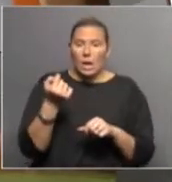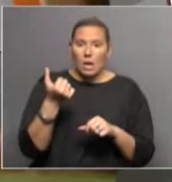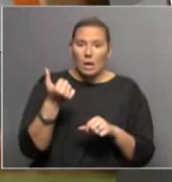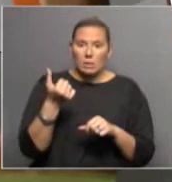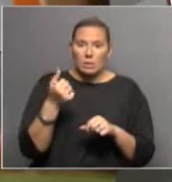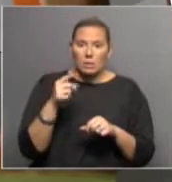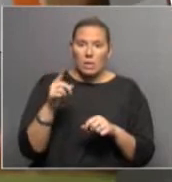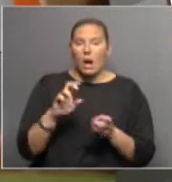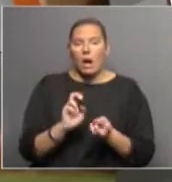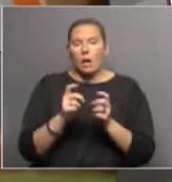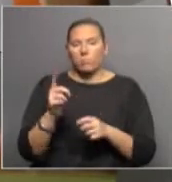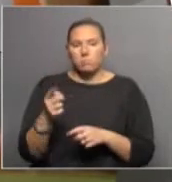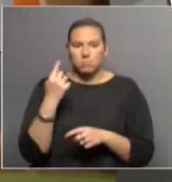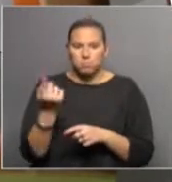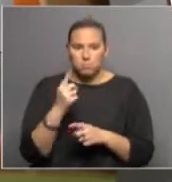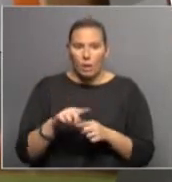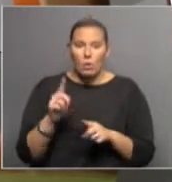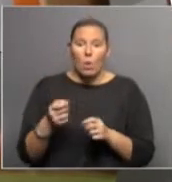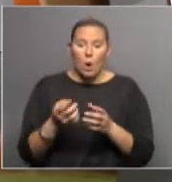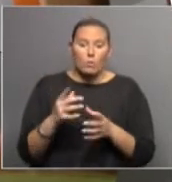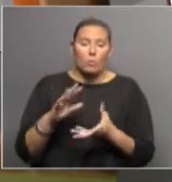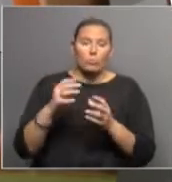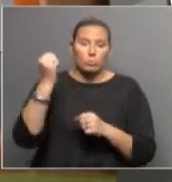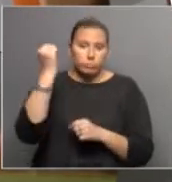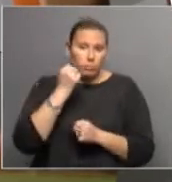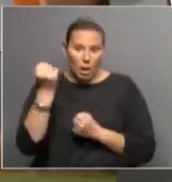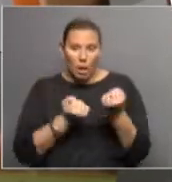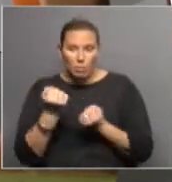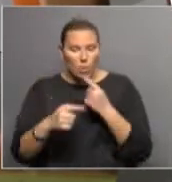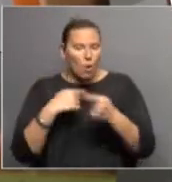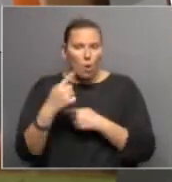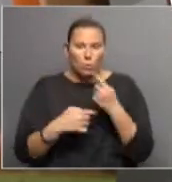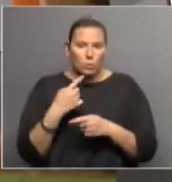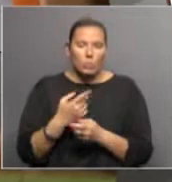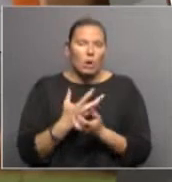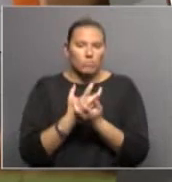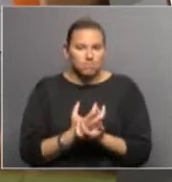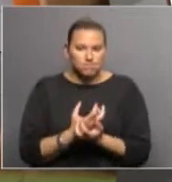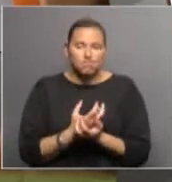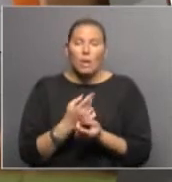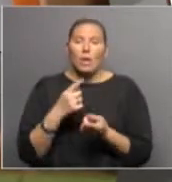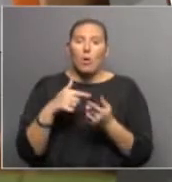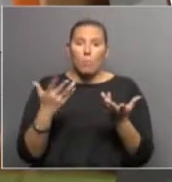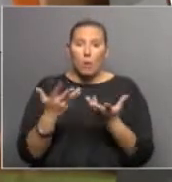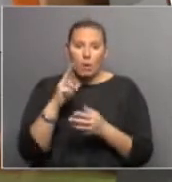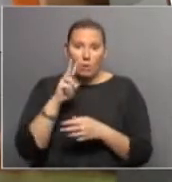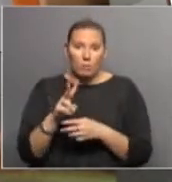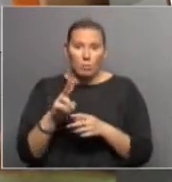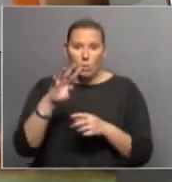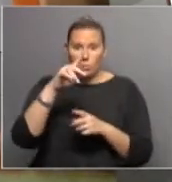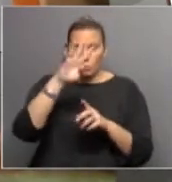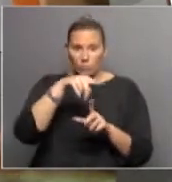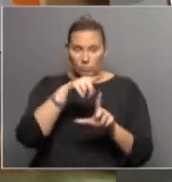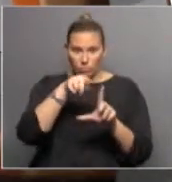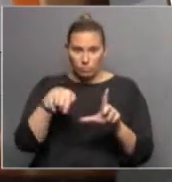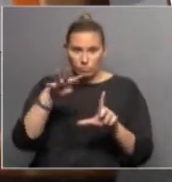en base a renovables, nuestros medios de transporte siguen quemando combustibles fósiles. Como vemos en esta primera gráfica,